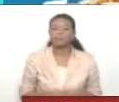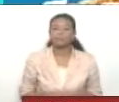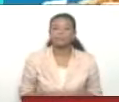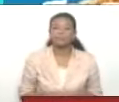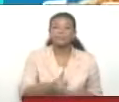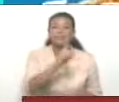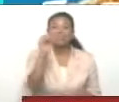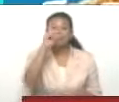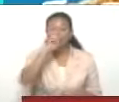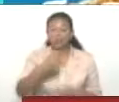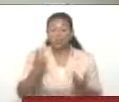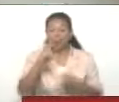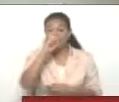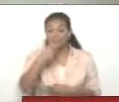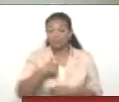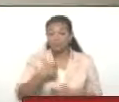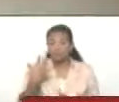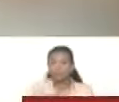años.